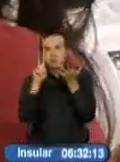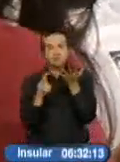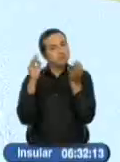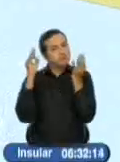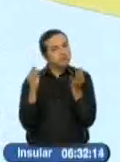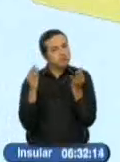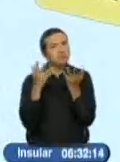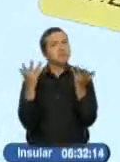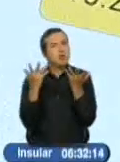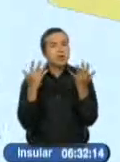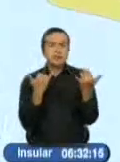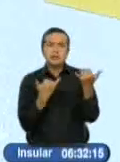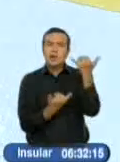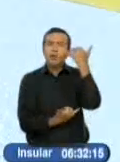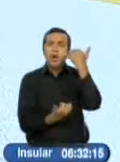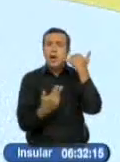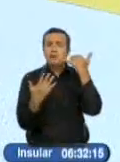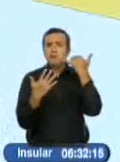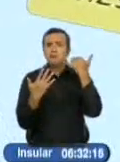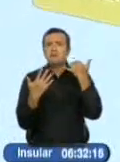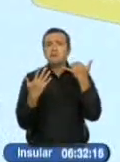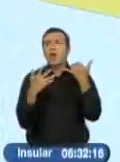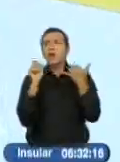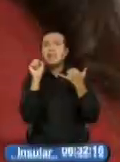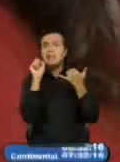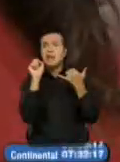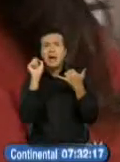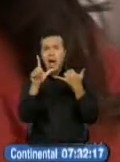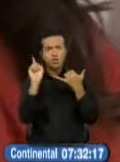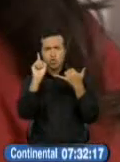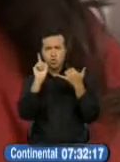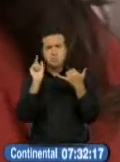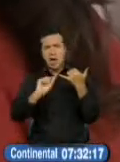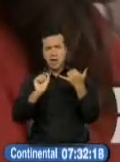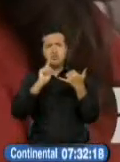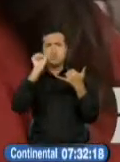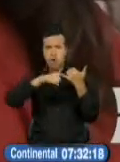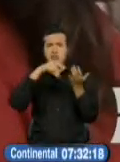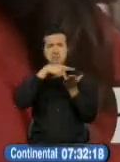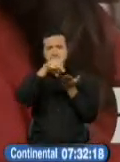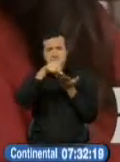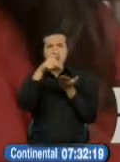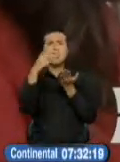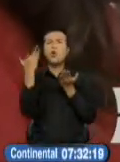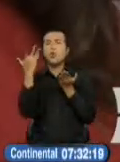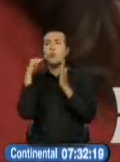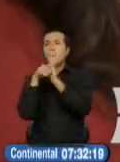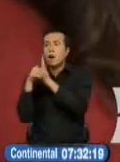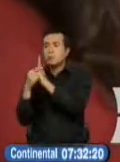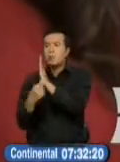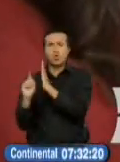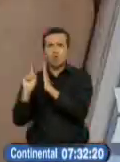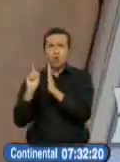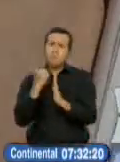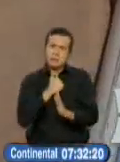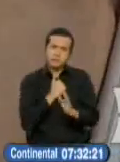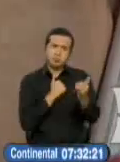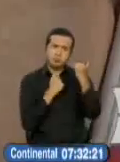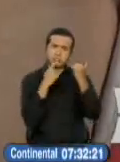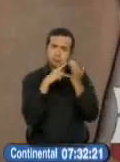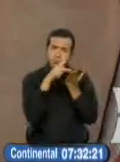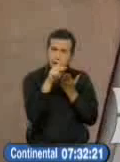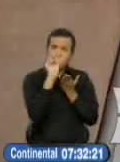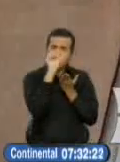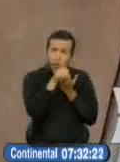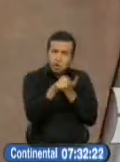segura desde un teléfono celular básico, sin necesidad de abrir una cuenta en el sistema bancario privado, con el objetivo de incluir a la ciudadanía al sistema